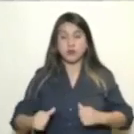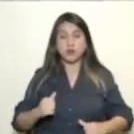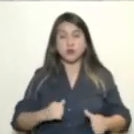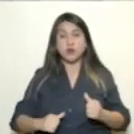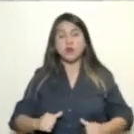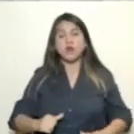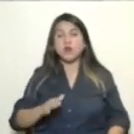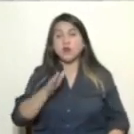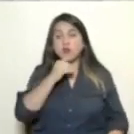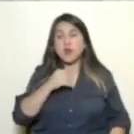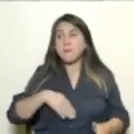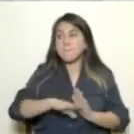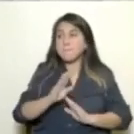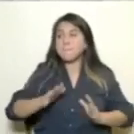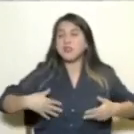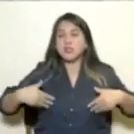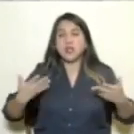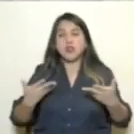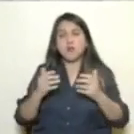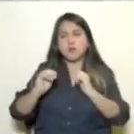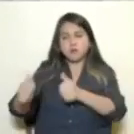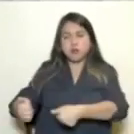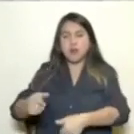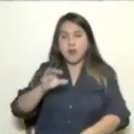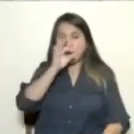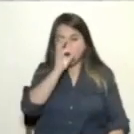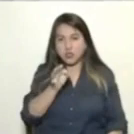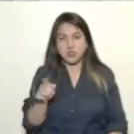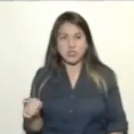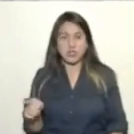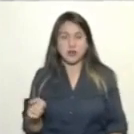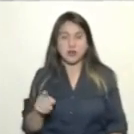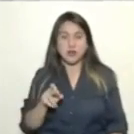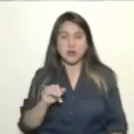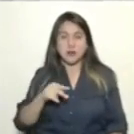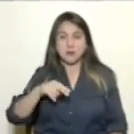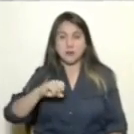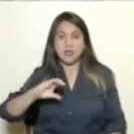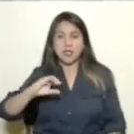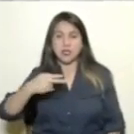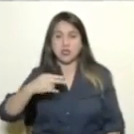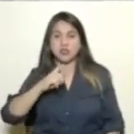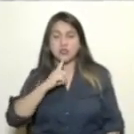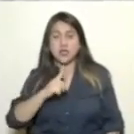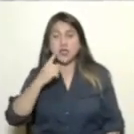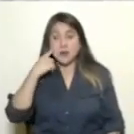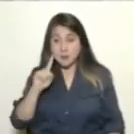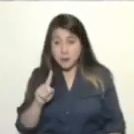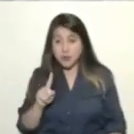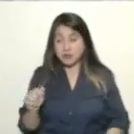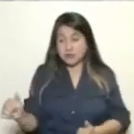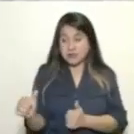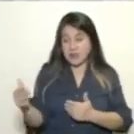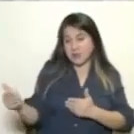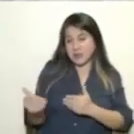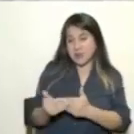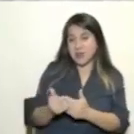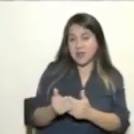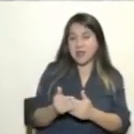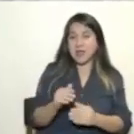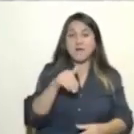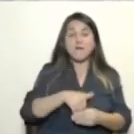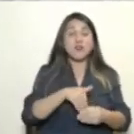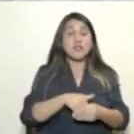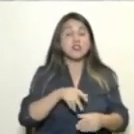había unanimidad de cómo enfrentar a Pinochet. Pero cuando fue a nosotros fue evidente que venía el plebiscito y que